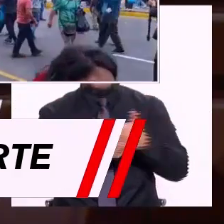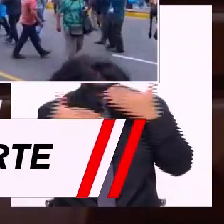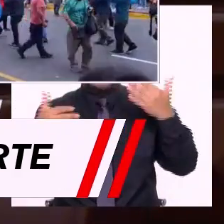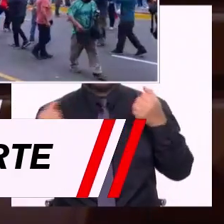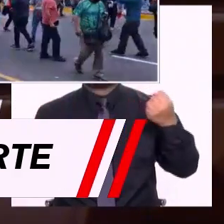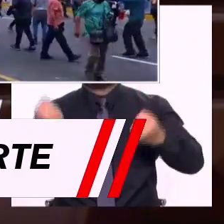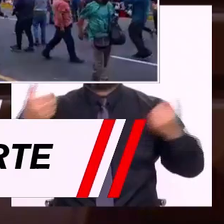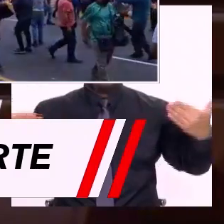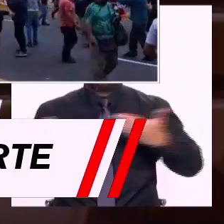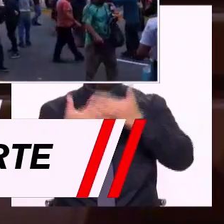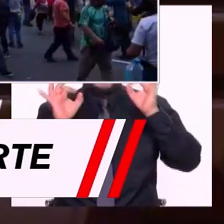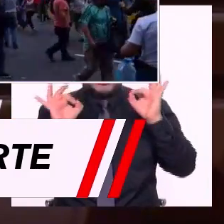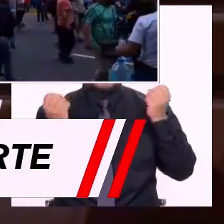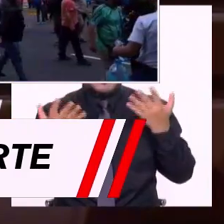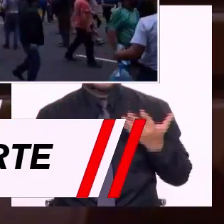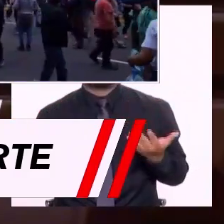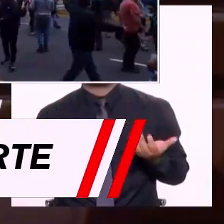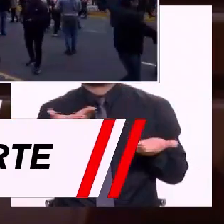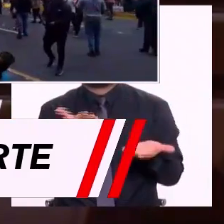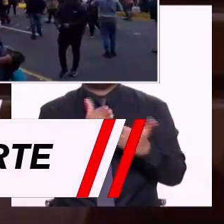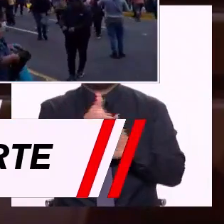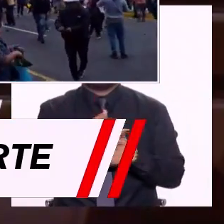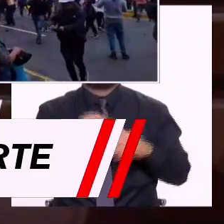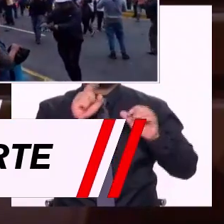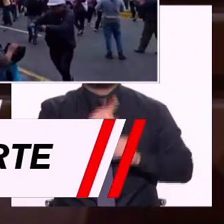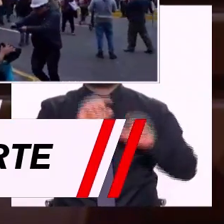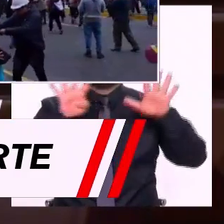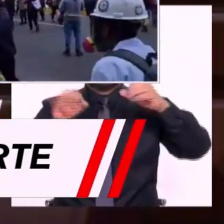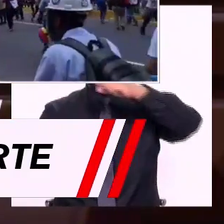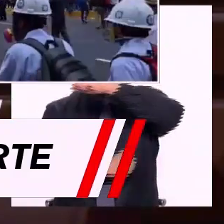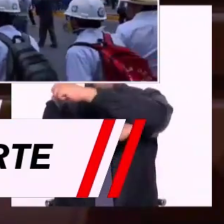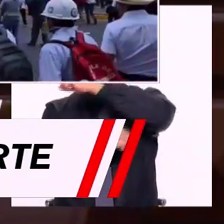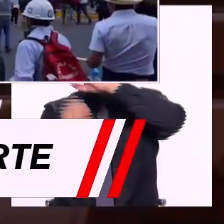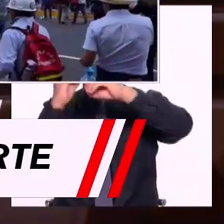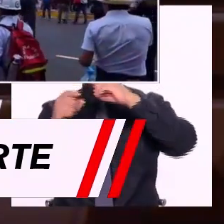que permitan a más de 500.000 beneficiarios contar con acceso a la salud pública.